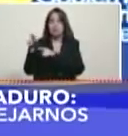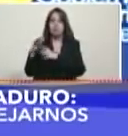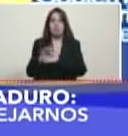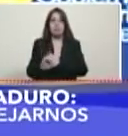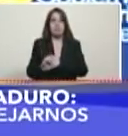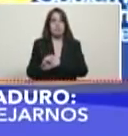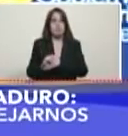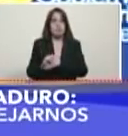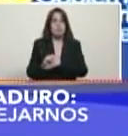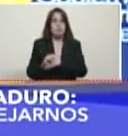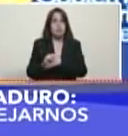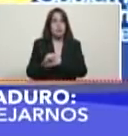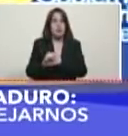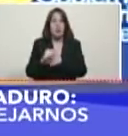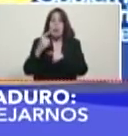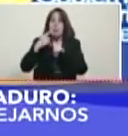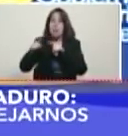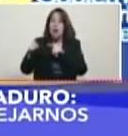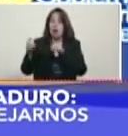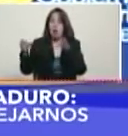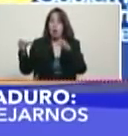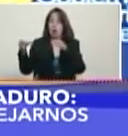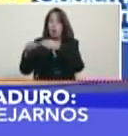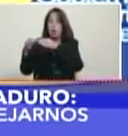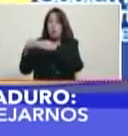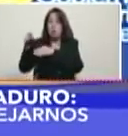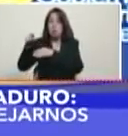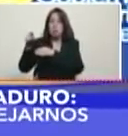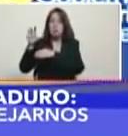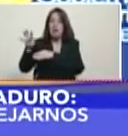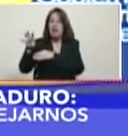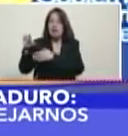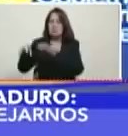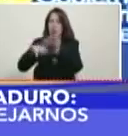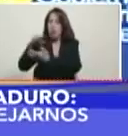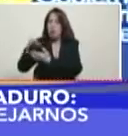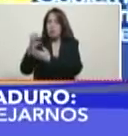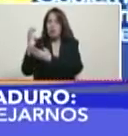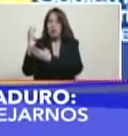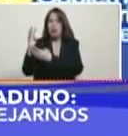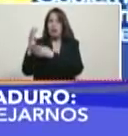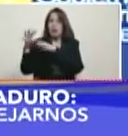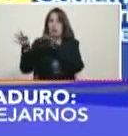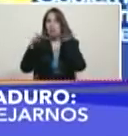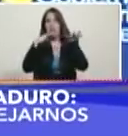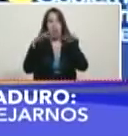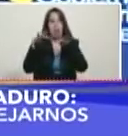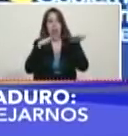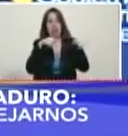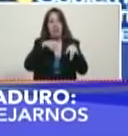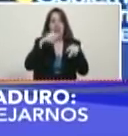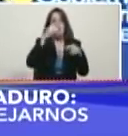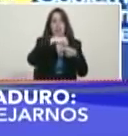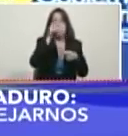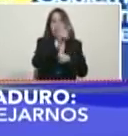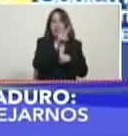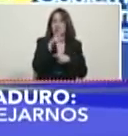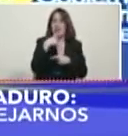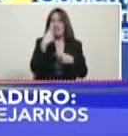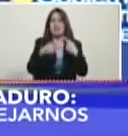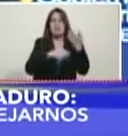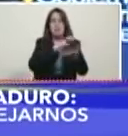de desviar la atención de los problemas de su país, metiéndose en Venezuela y creando, fabricándonos una